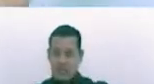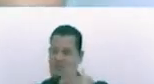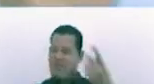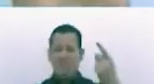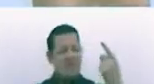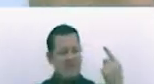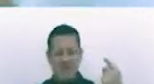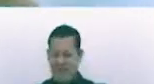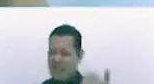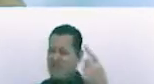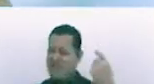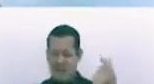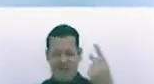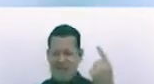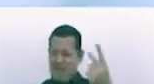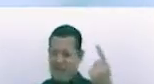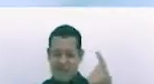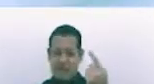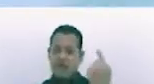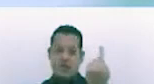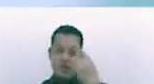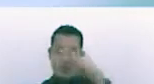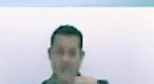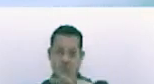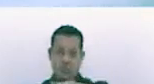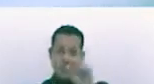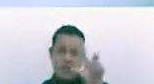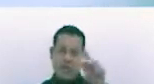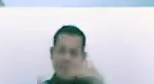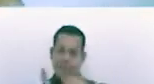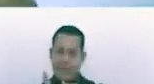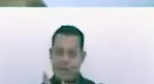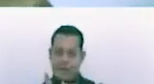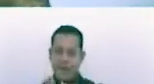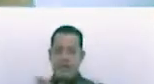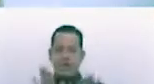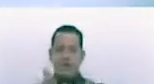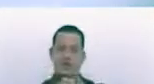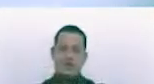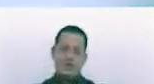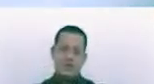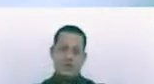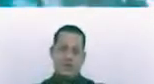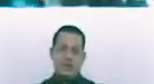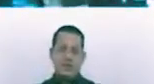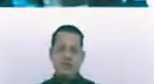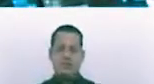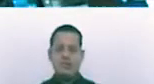bien fácil, solamente votaron 3 mil. Gracias, presidente.